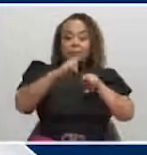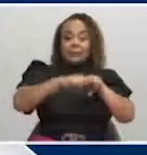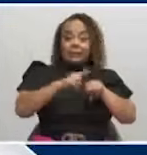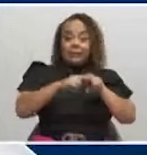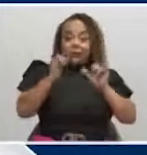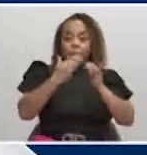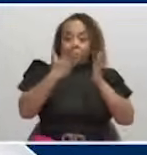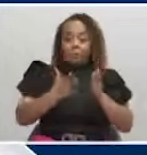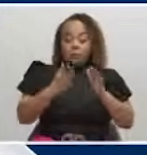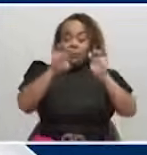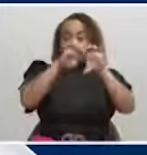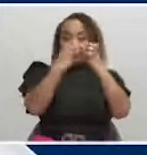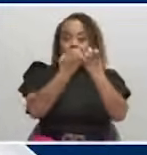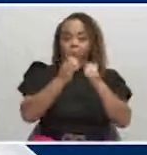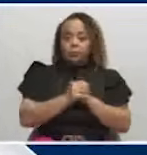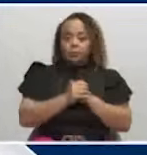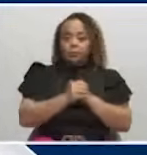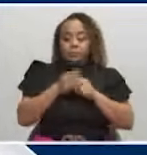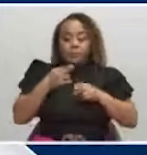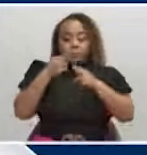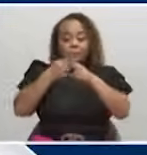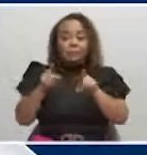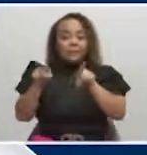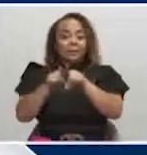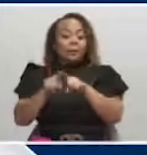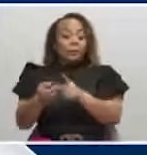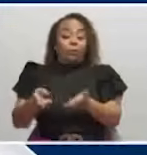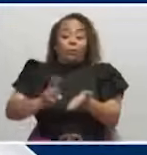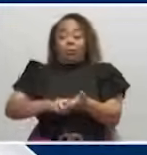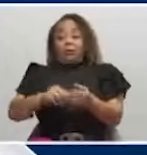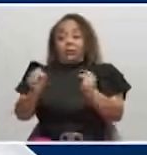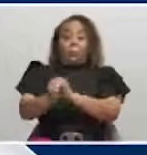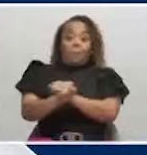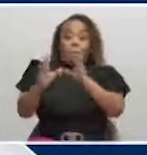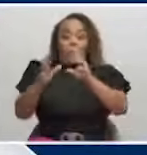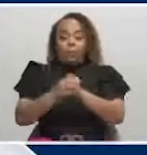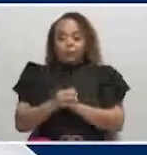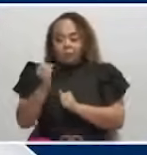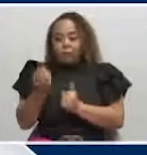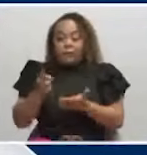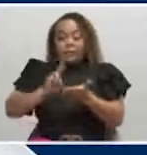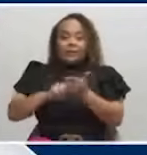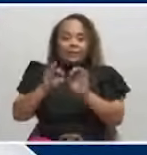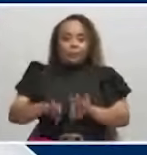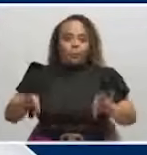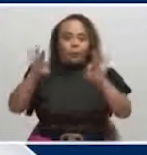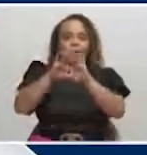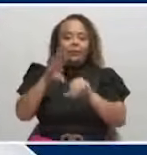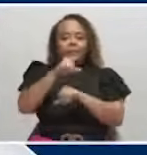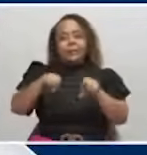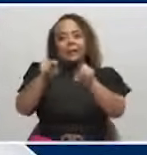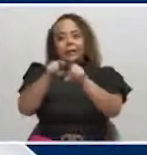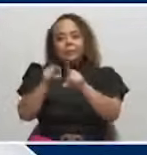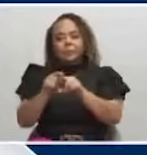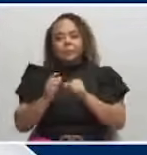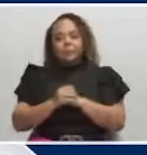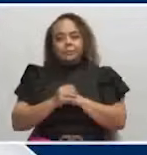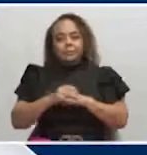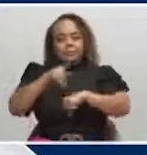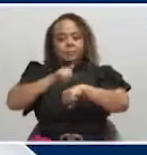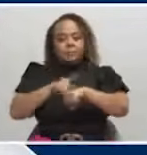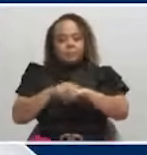figuras del equipo, estas llamadas también contrataciones, bombas o fichajes importantes, y además al momento